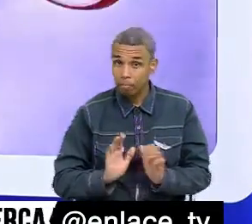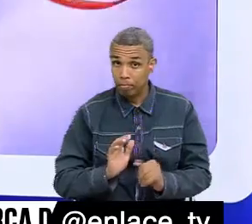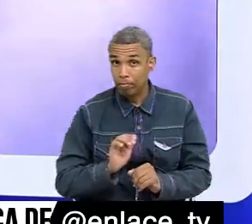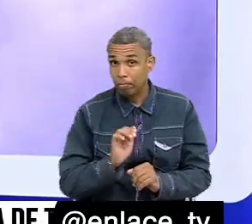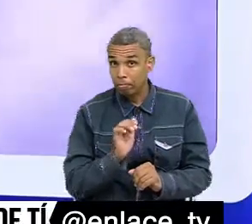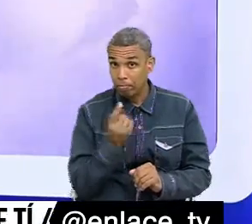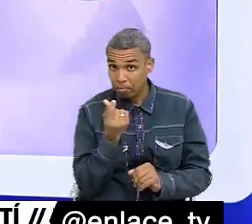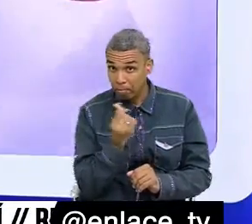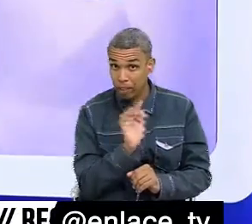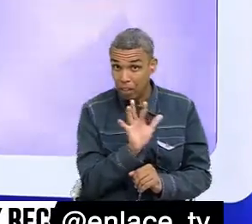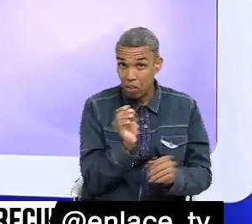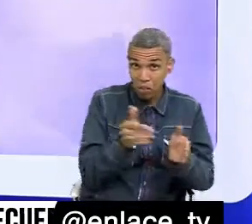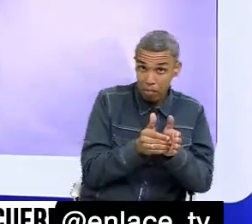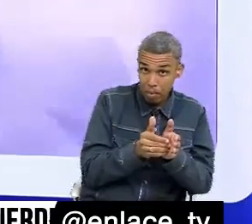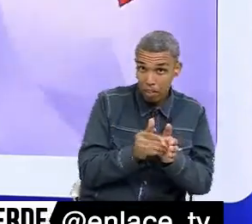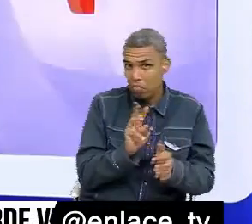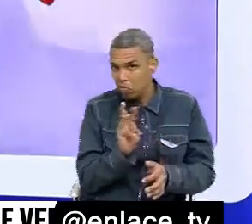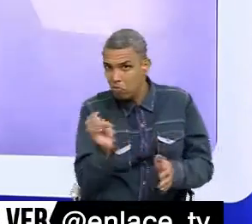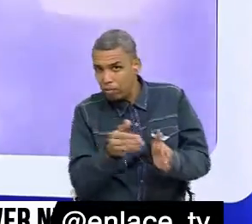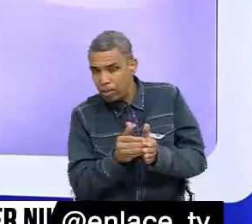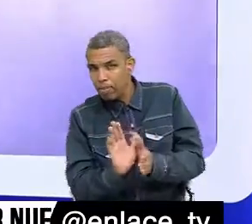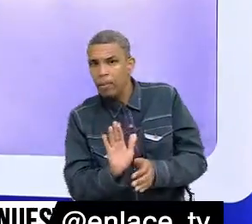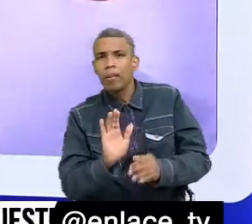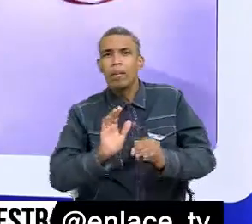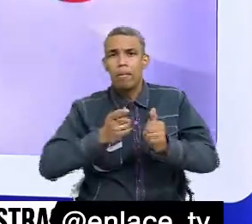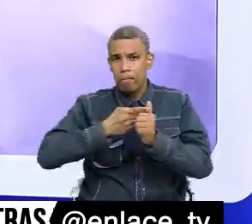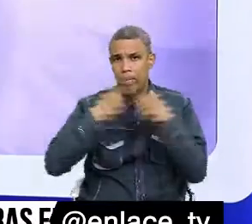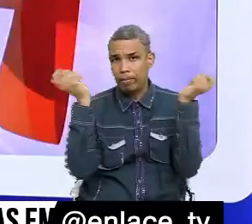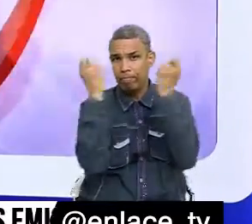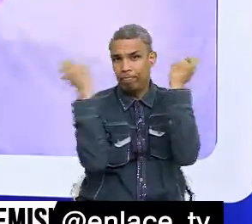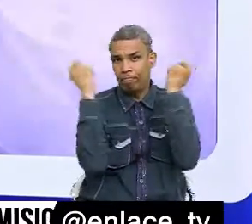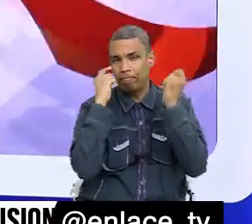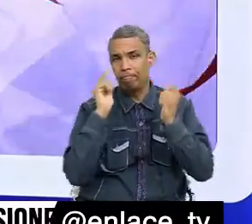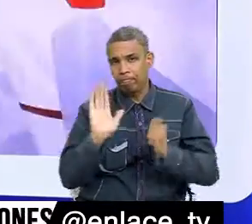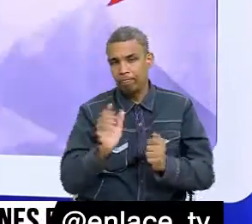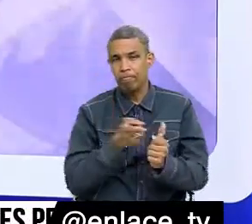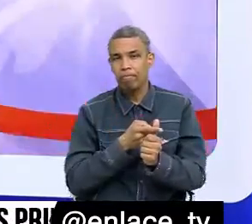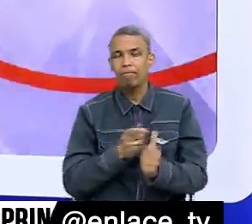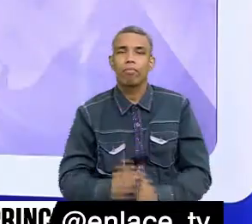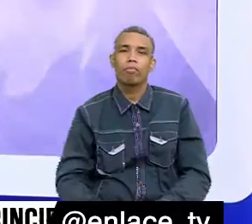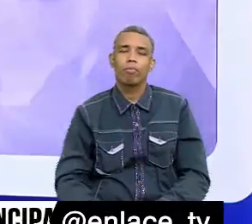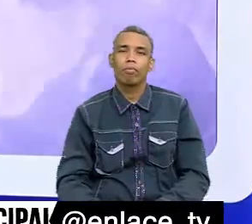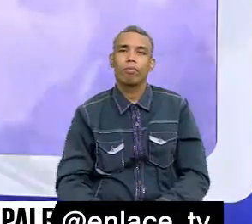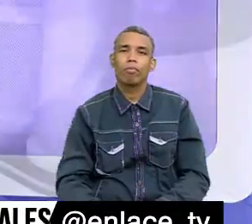información de esto y mucho más en instantes. Por ahora, el espacio para nuestros patrocinadores. Ya regresamos.